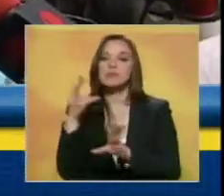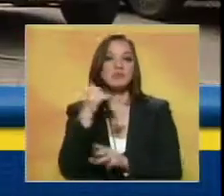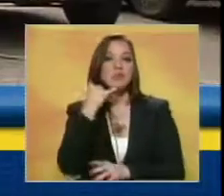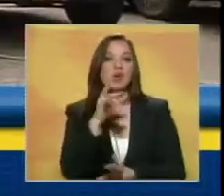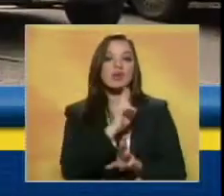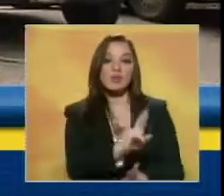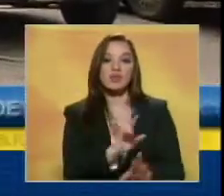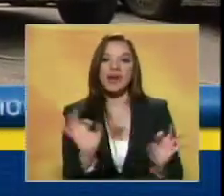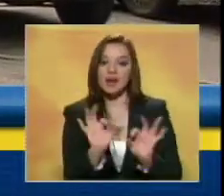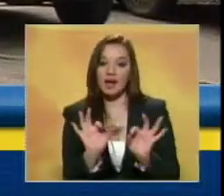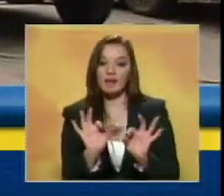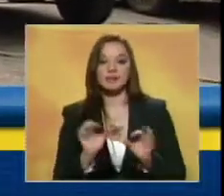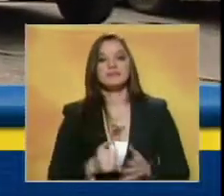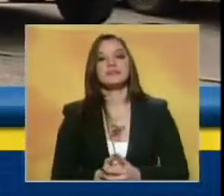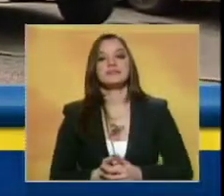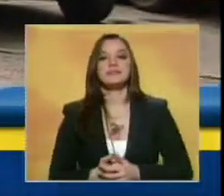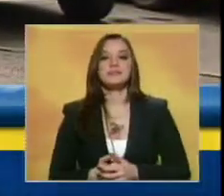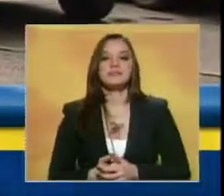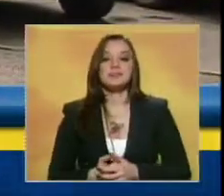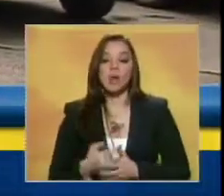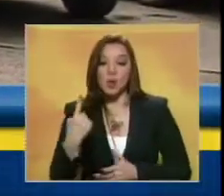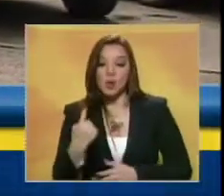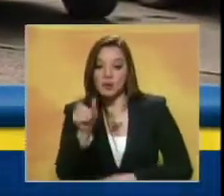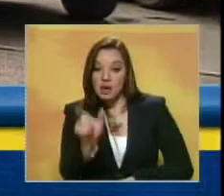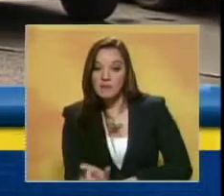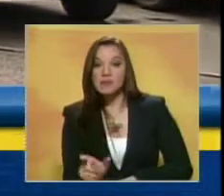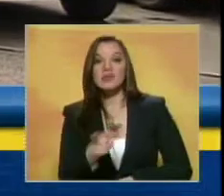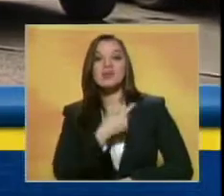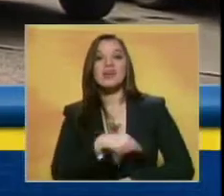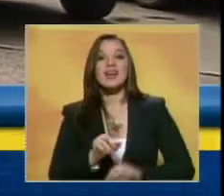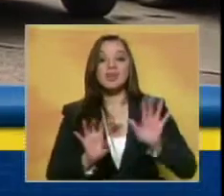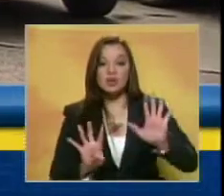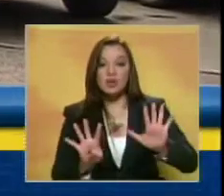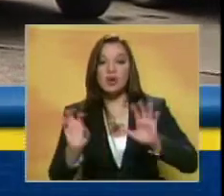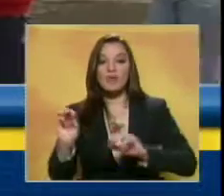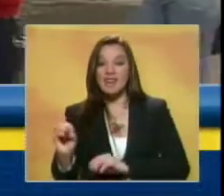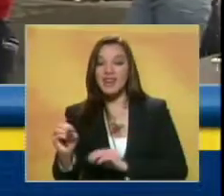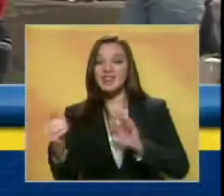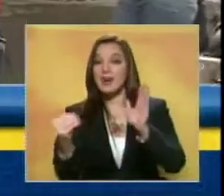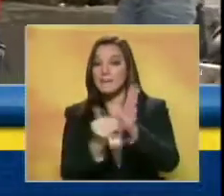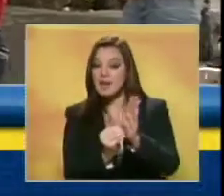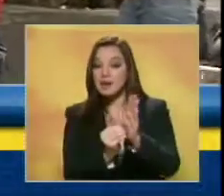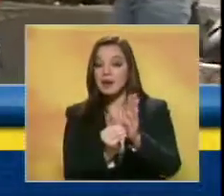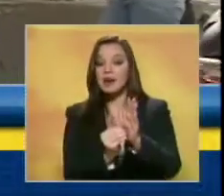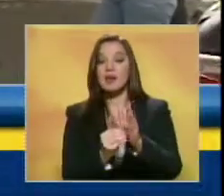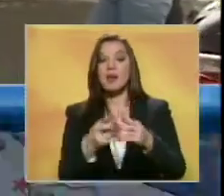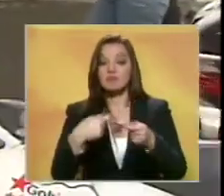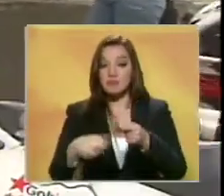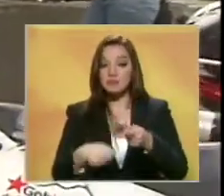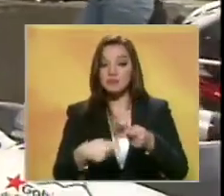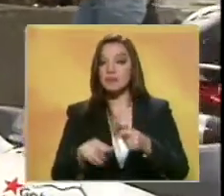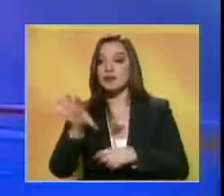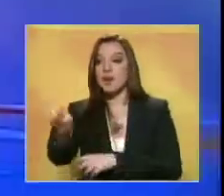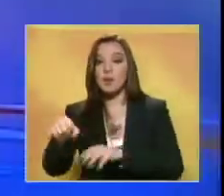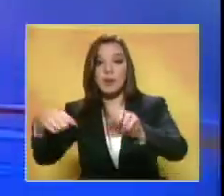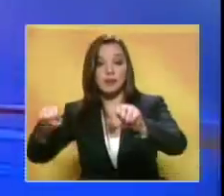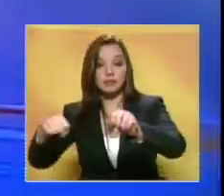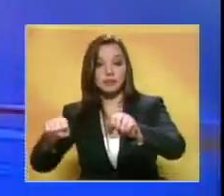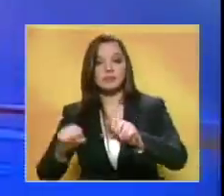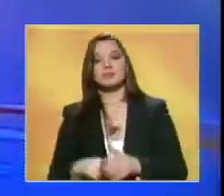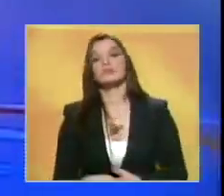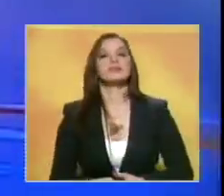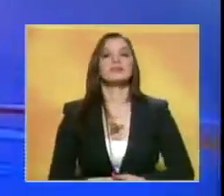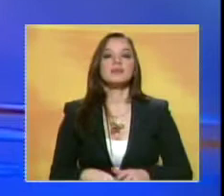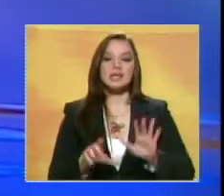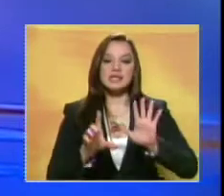nunca. Se conoció que una de las víctimas llevaba 90.000 bolívares en efectivo para comprar la motocicleta. Al